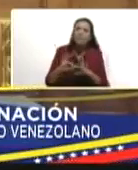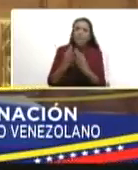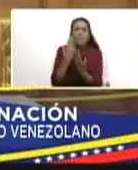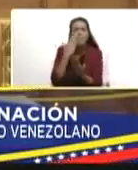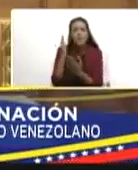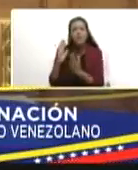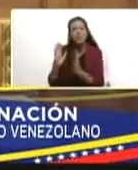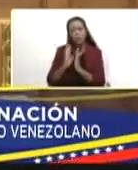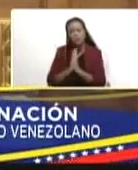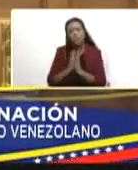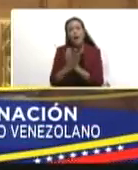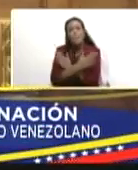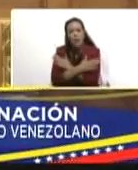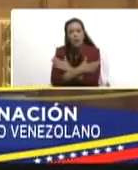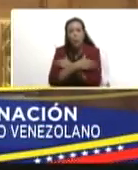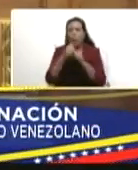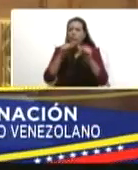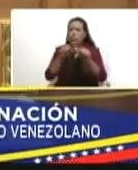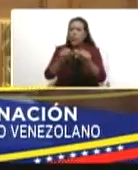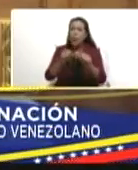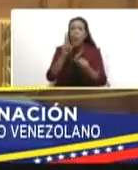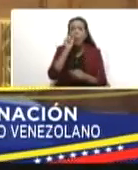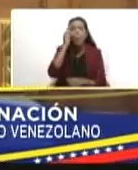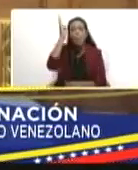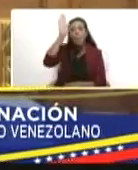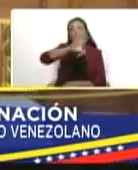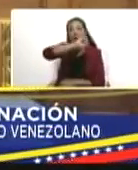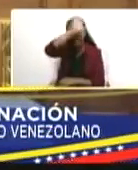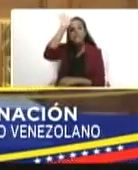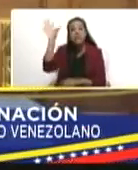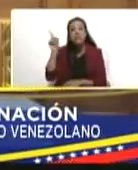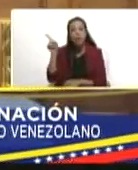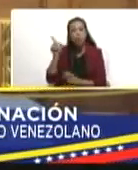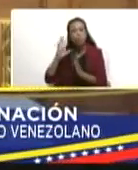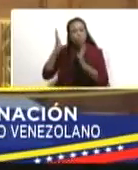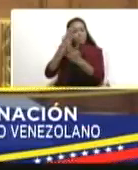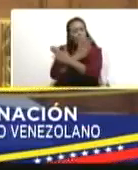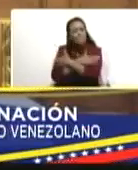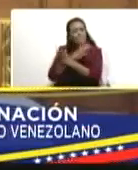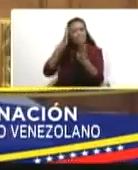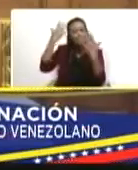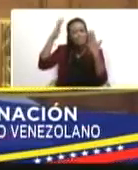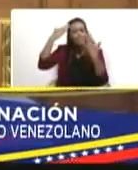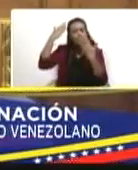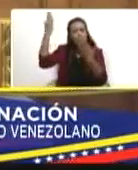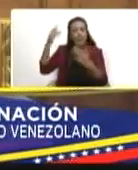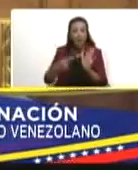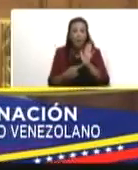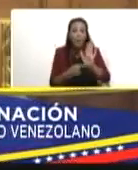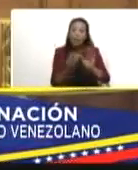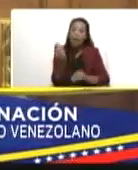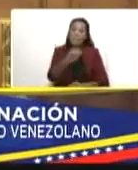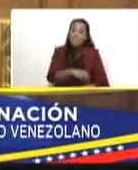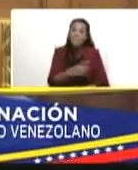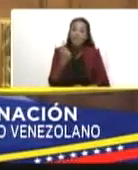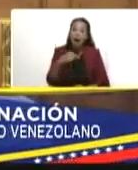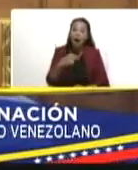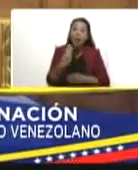y aplausos permanentes a la obra de tu padre hay que Mostrar